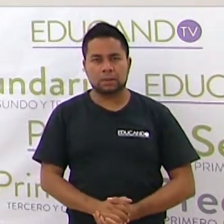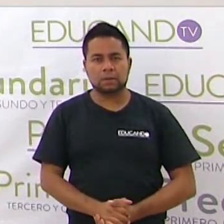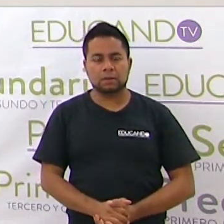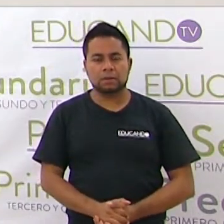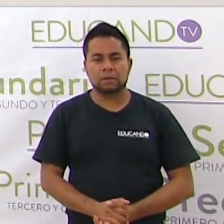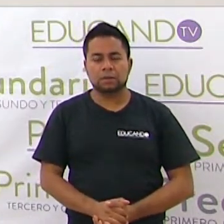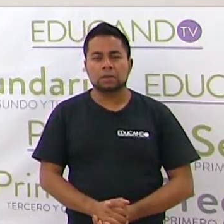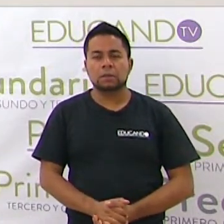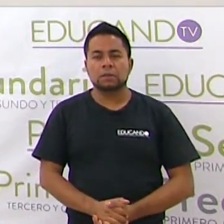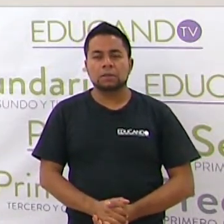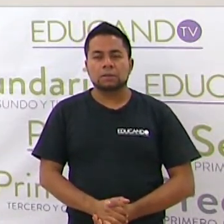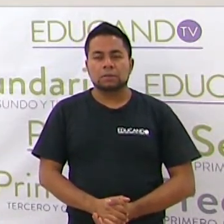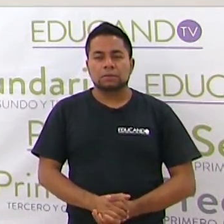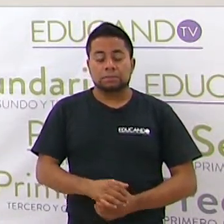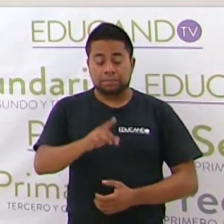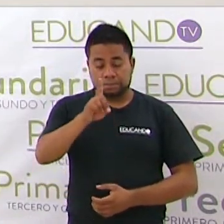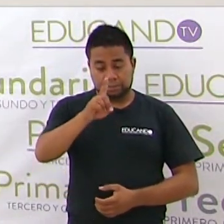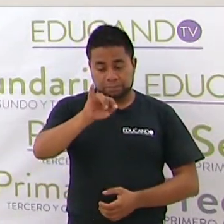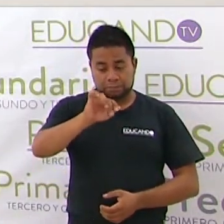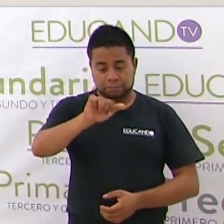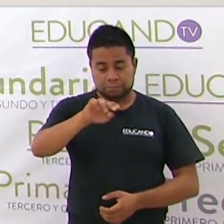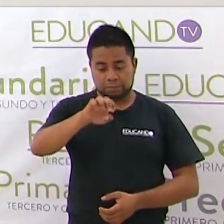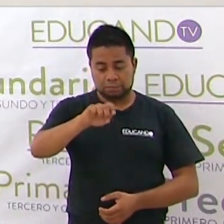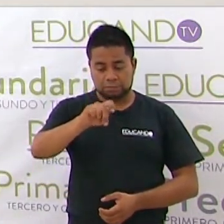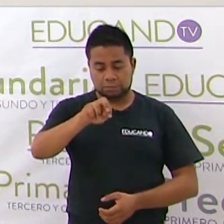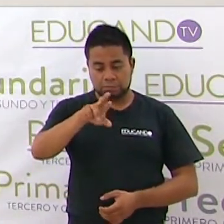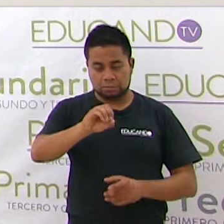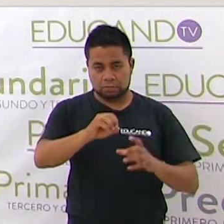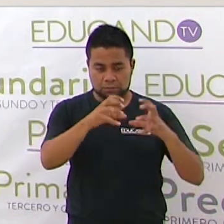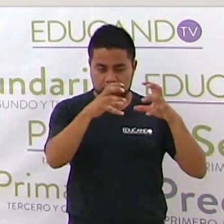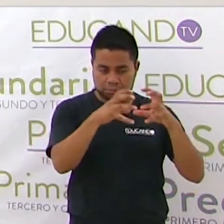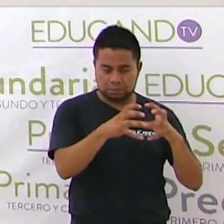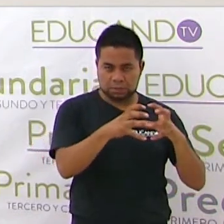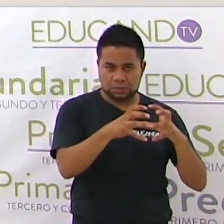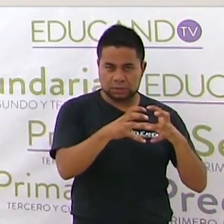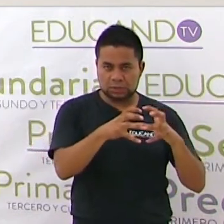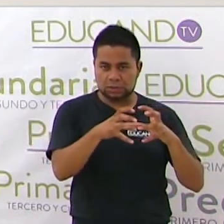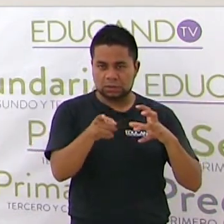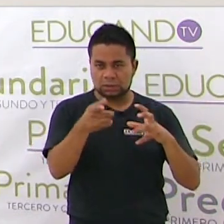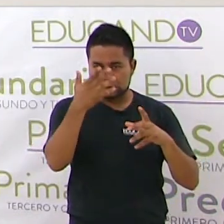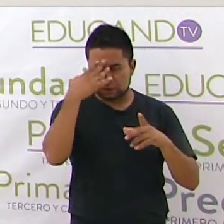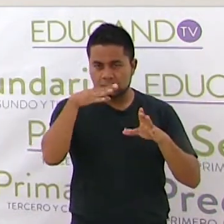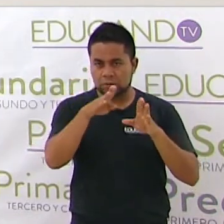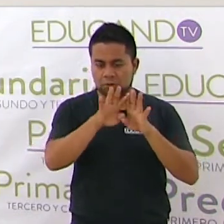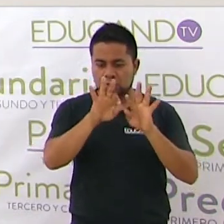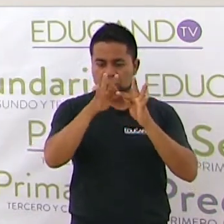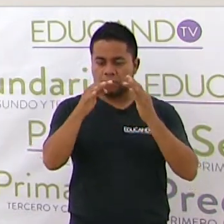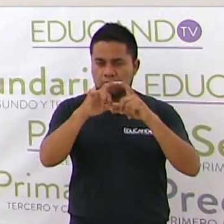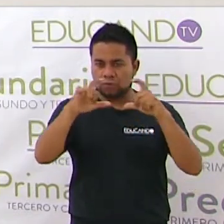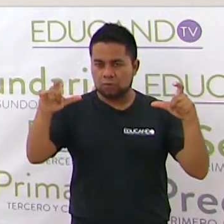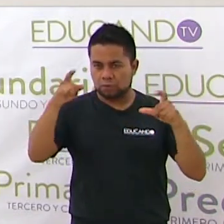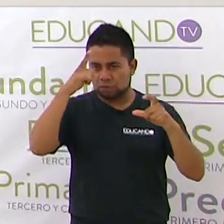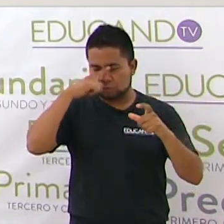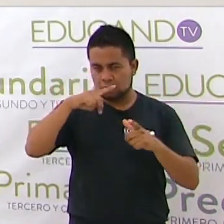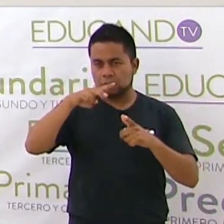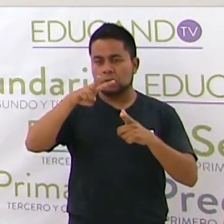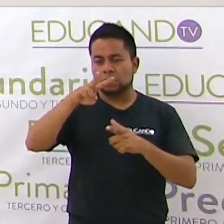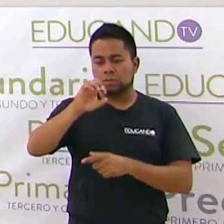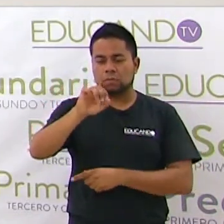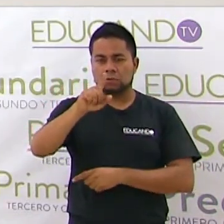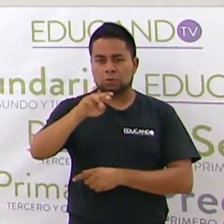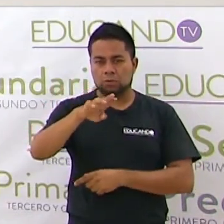Aquí está. Entonces, diámetro de una esfera. Estamos en la esfera, ya conocemos cómo calcular el volumen, pero nada más conocemos